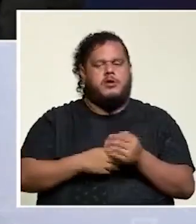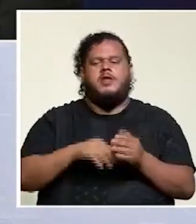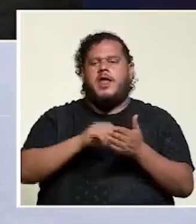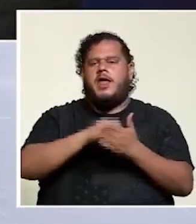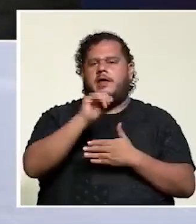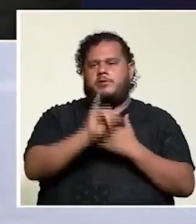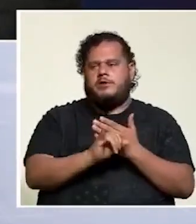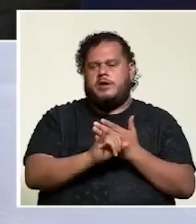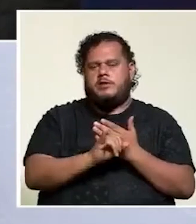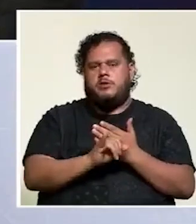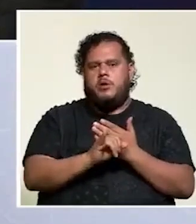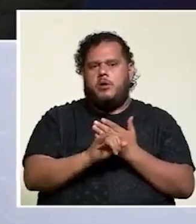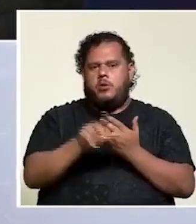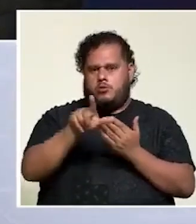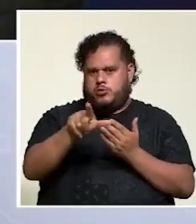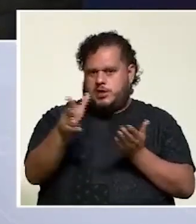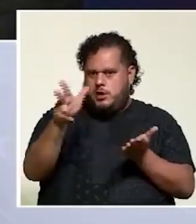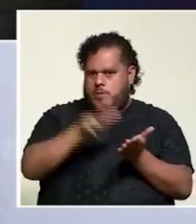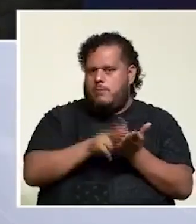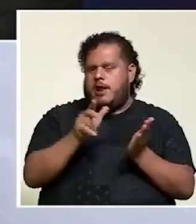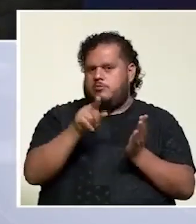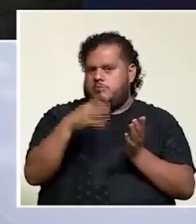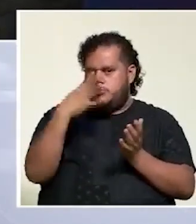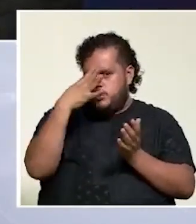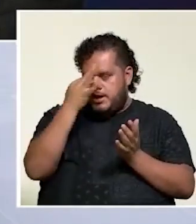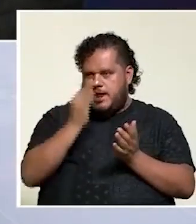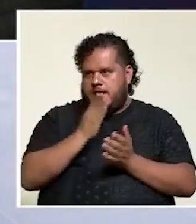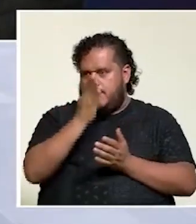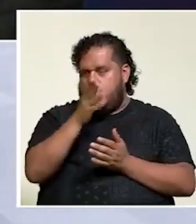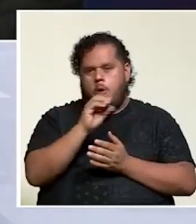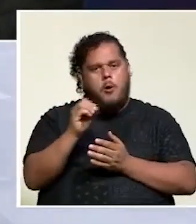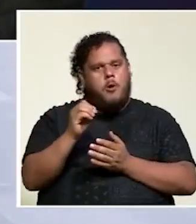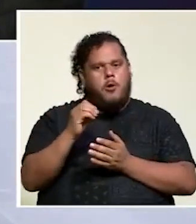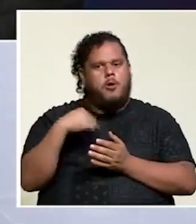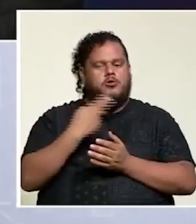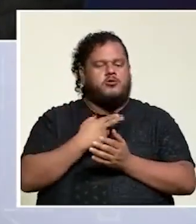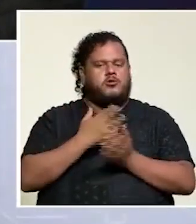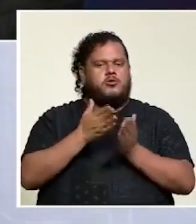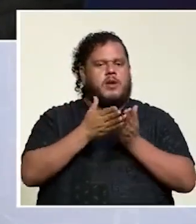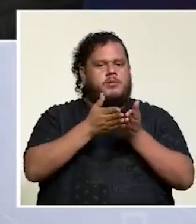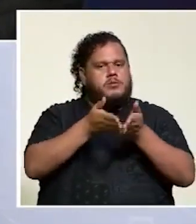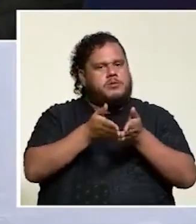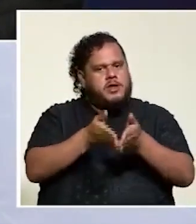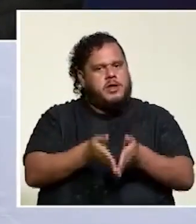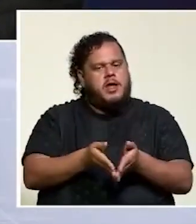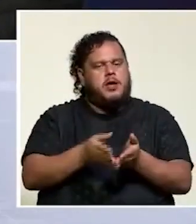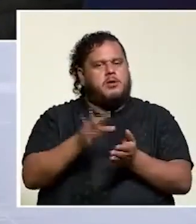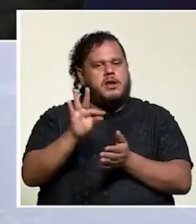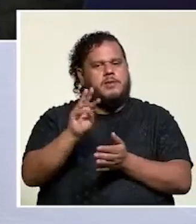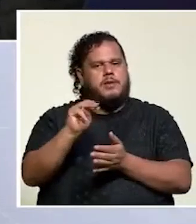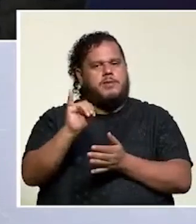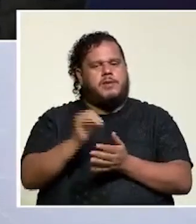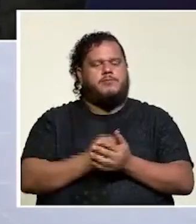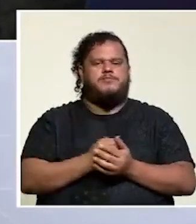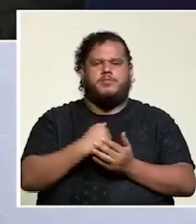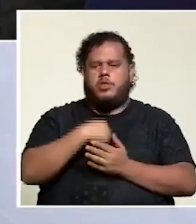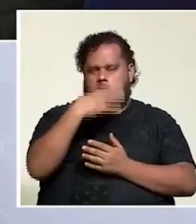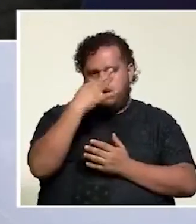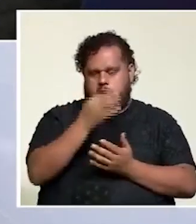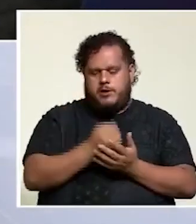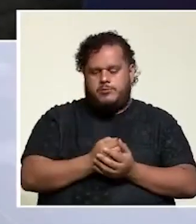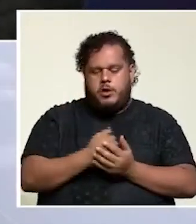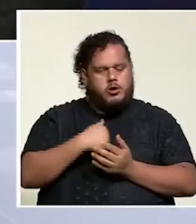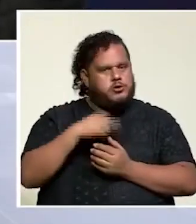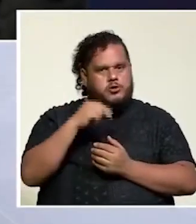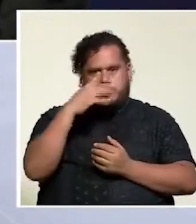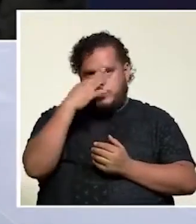proyecto lo avalan? ¿Usted cree que irá o vamos a naufragar en el acuerdo con el Fondo Monetario Internacional? Yo no